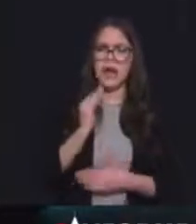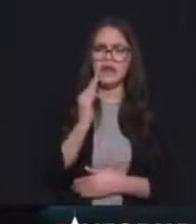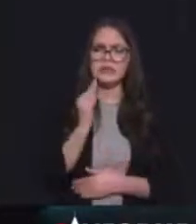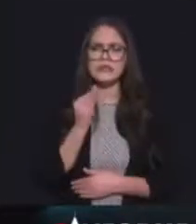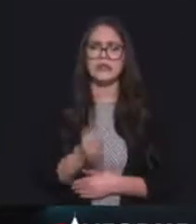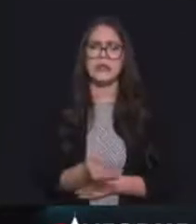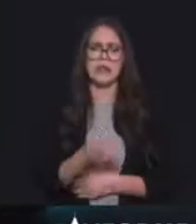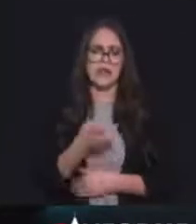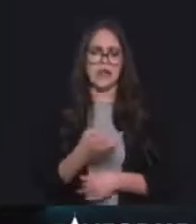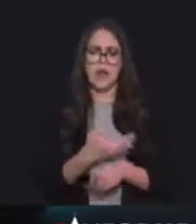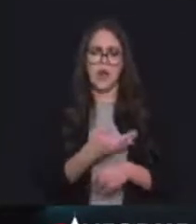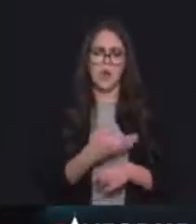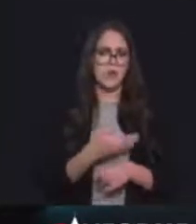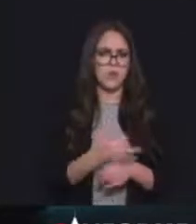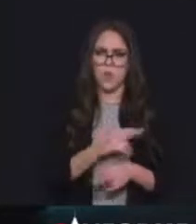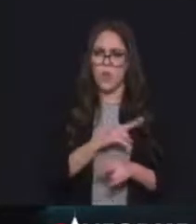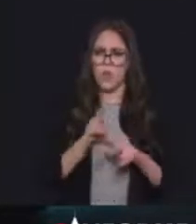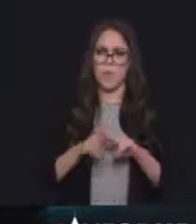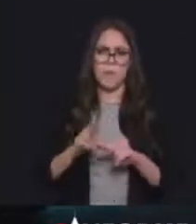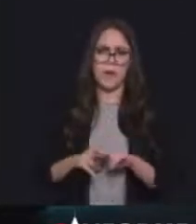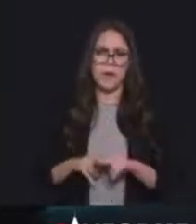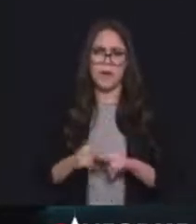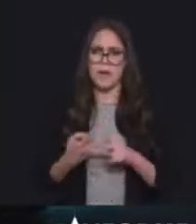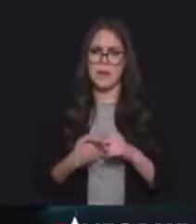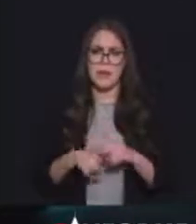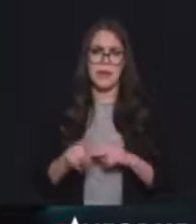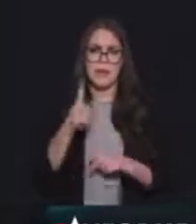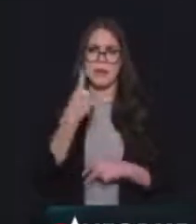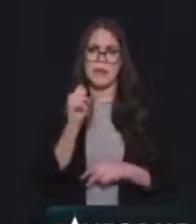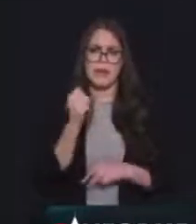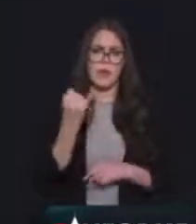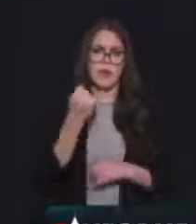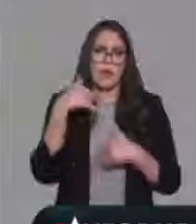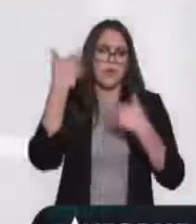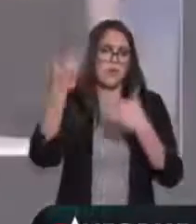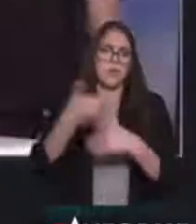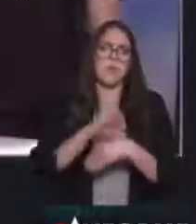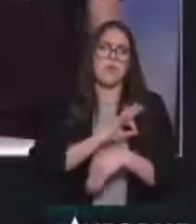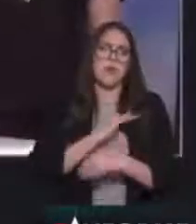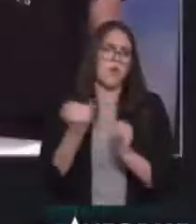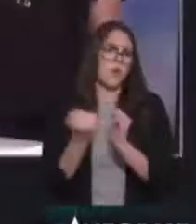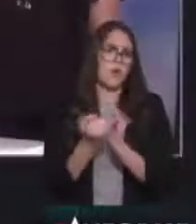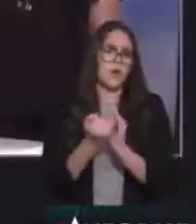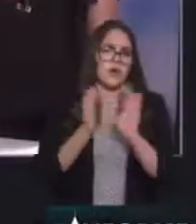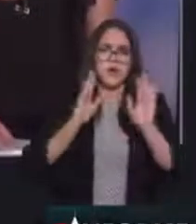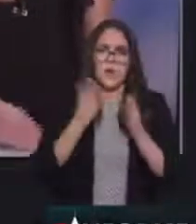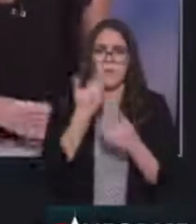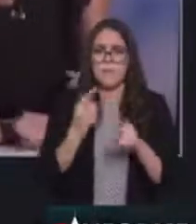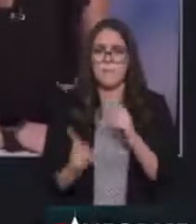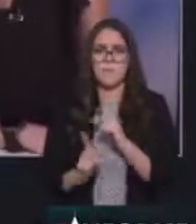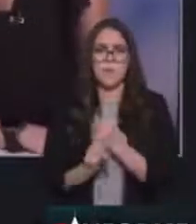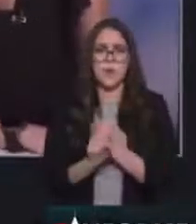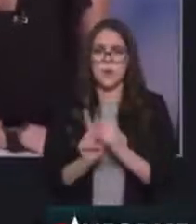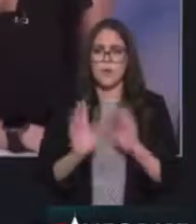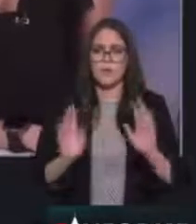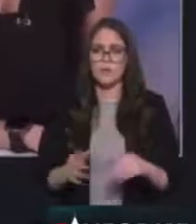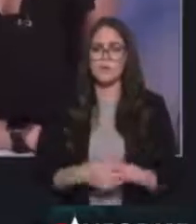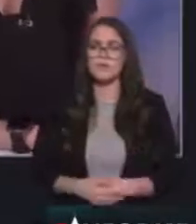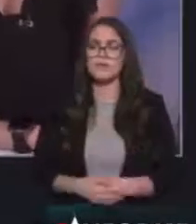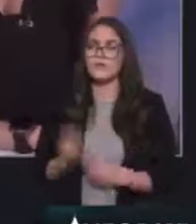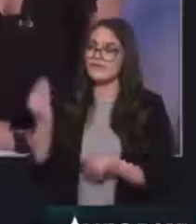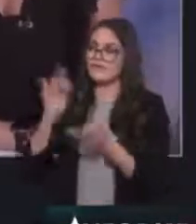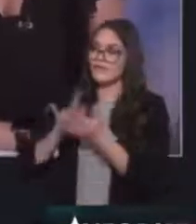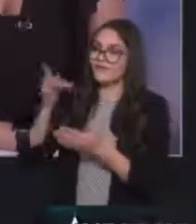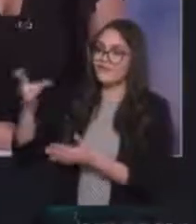del periodo ordinario que comienza el día 1 de septiembre. Pues senadora, muchísimas gracias por habernos acompañado. Esperemos que se apruebe